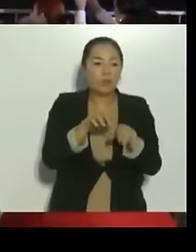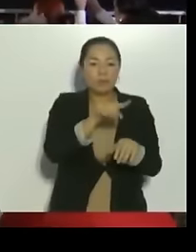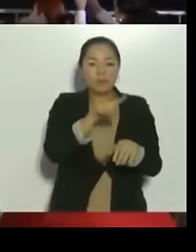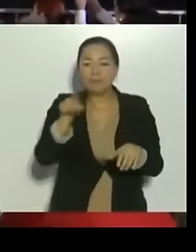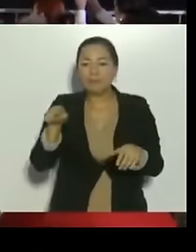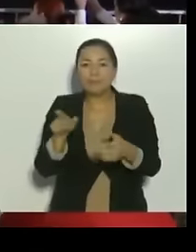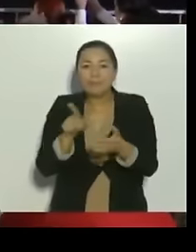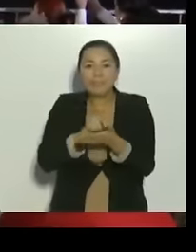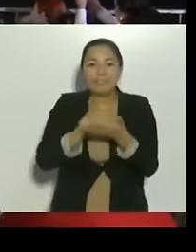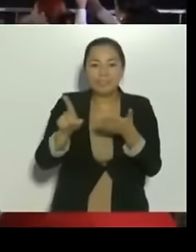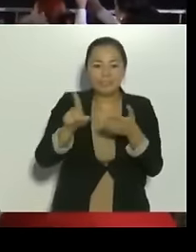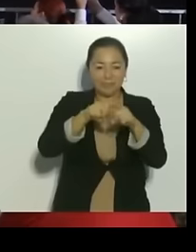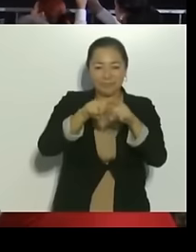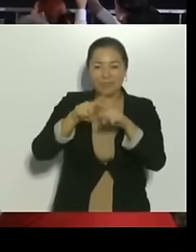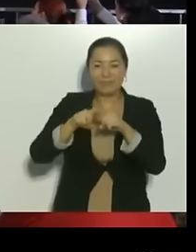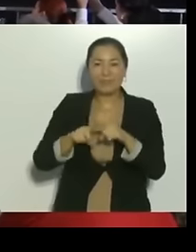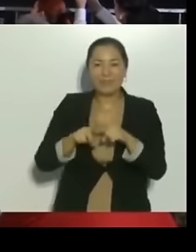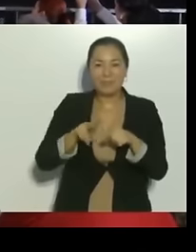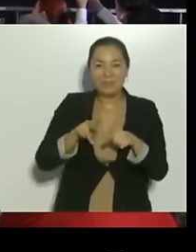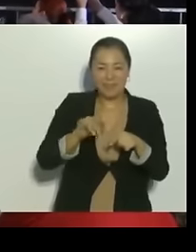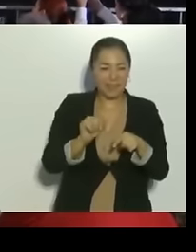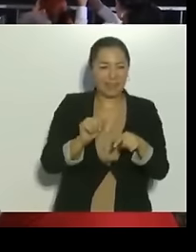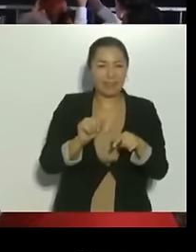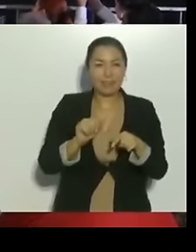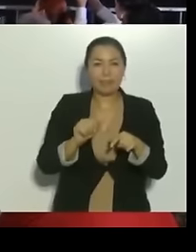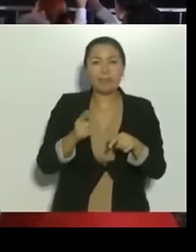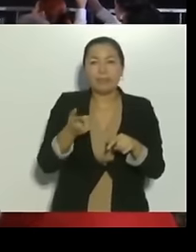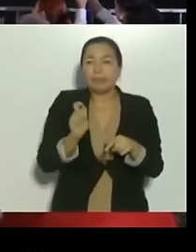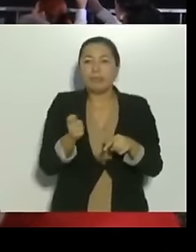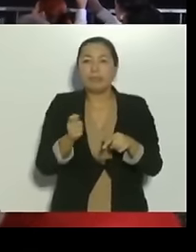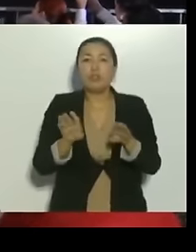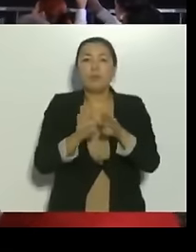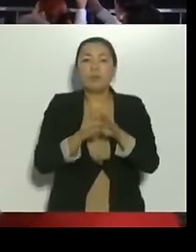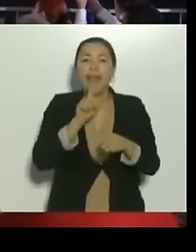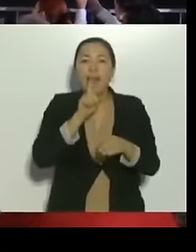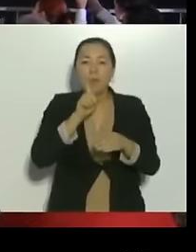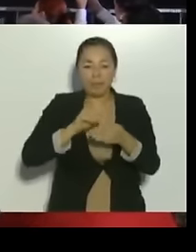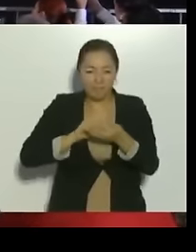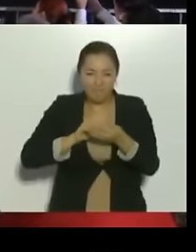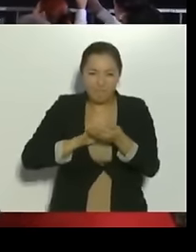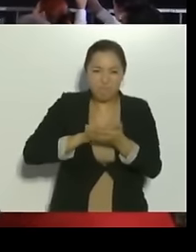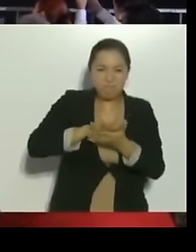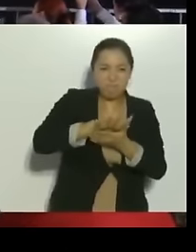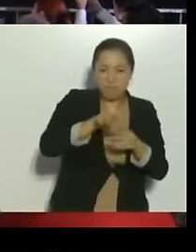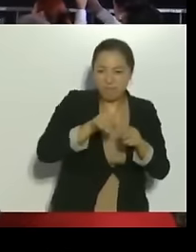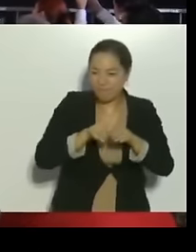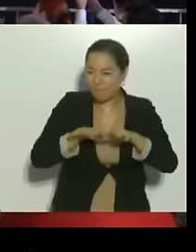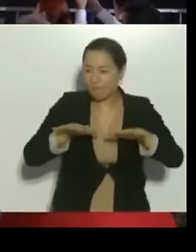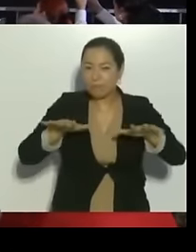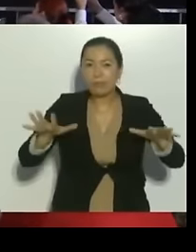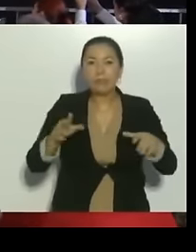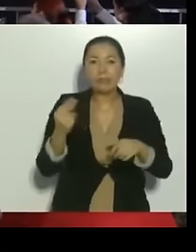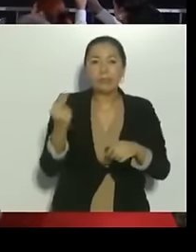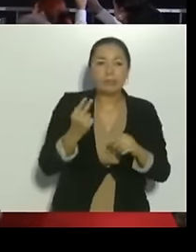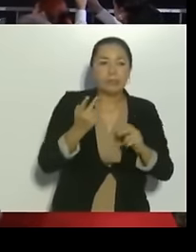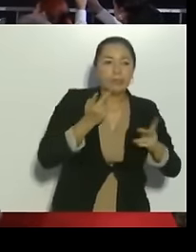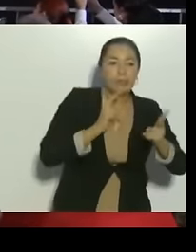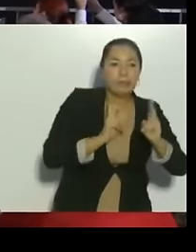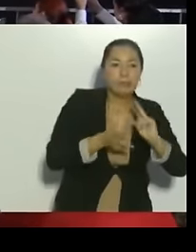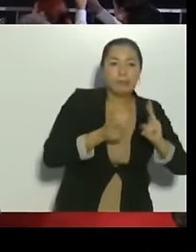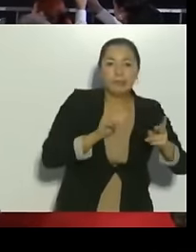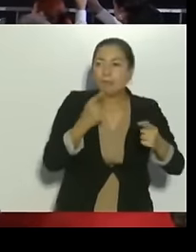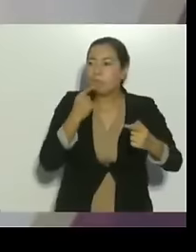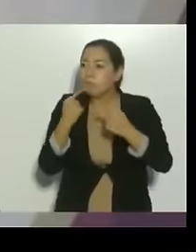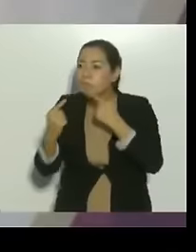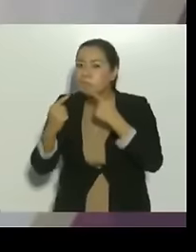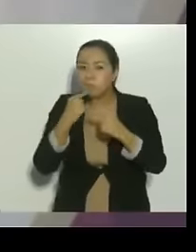dgan que digan hay más economía hay más dinero en las calles que puedes transformarse amente como dice el presidente comprar cosas que tal vez no necesitas que